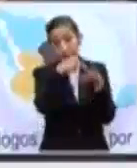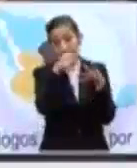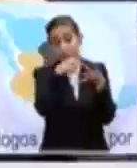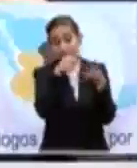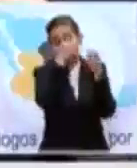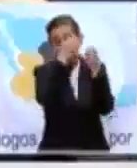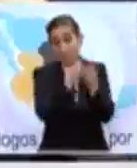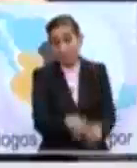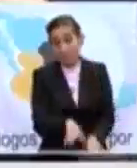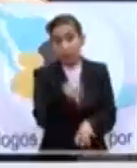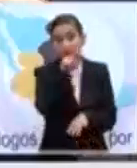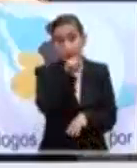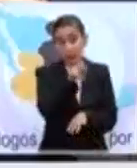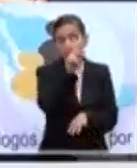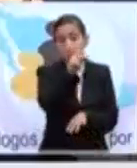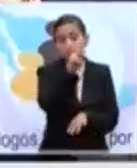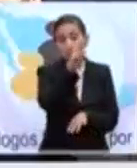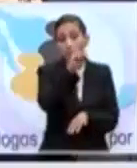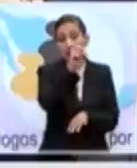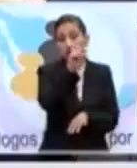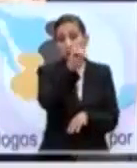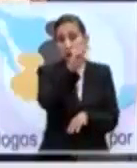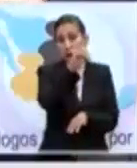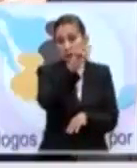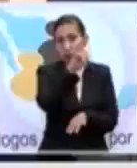pérdida de productividad.